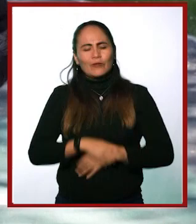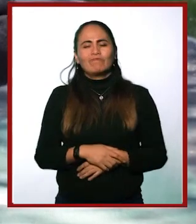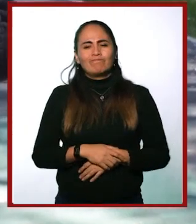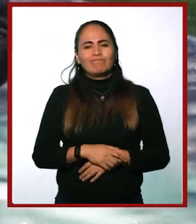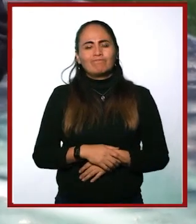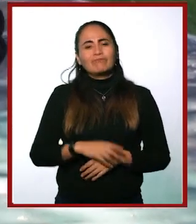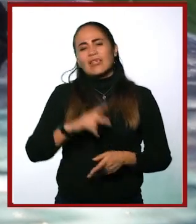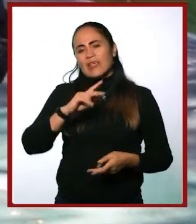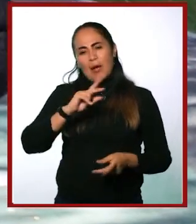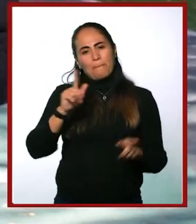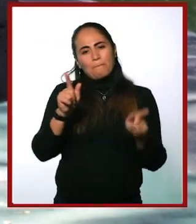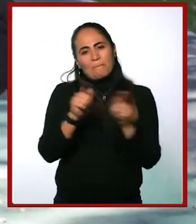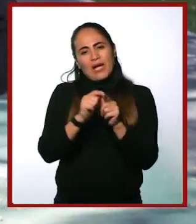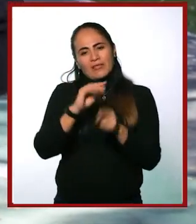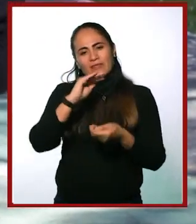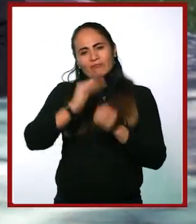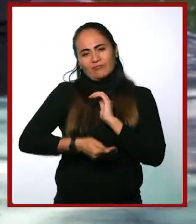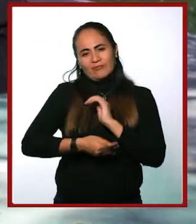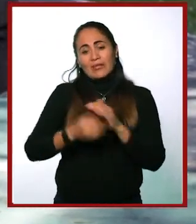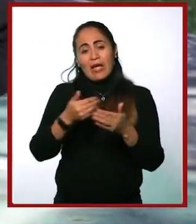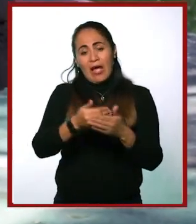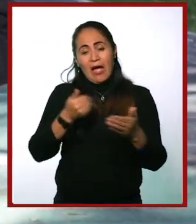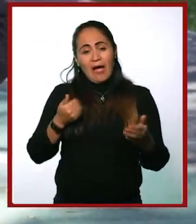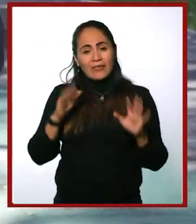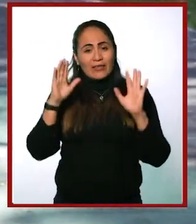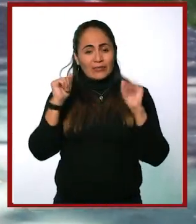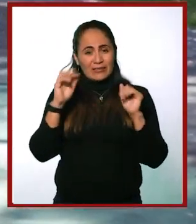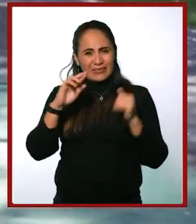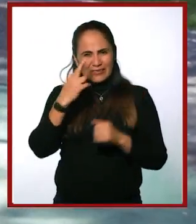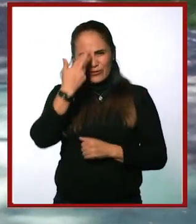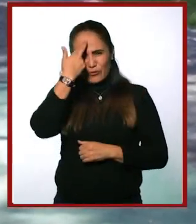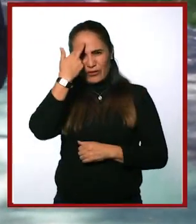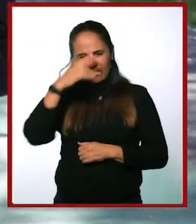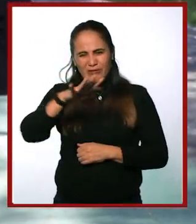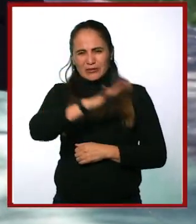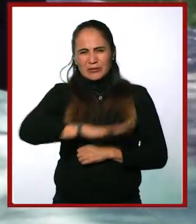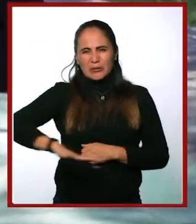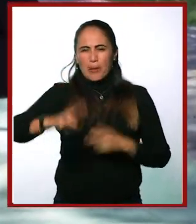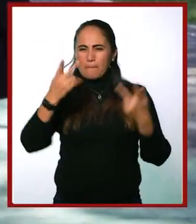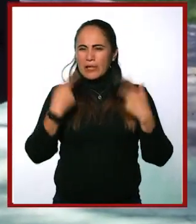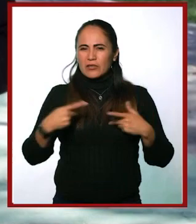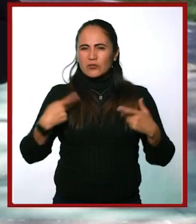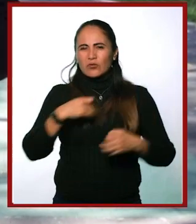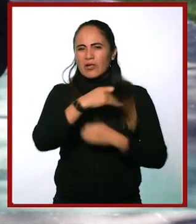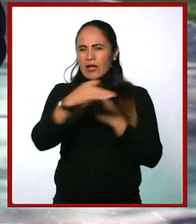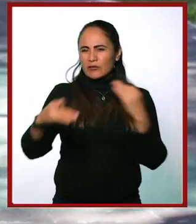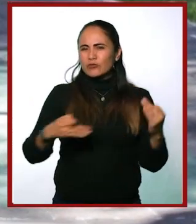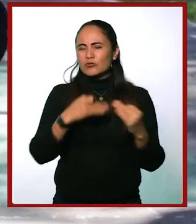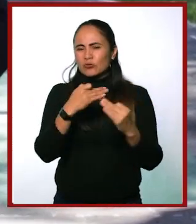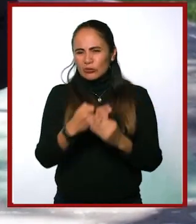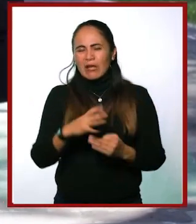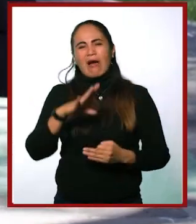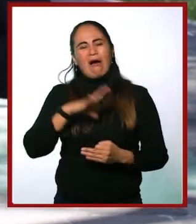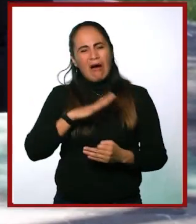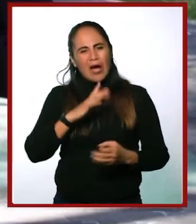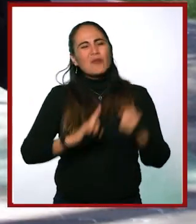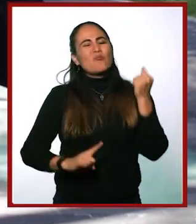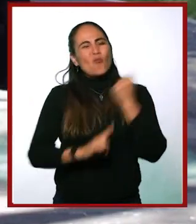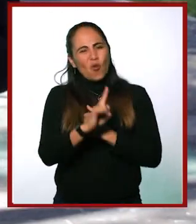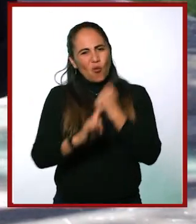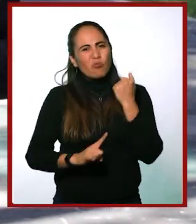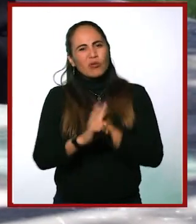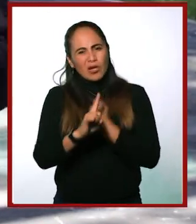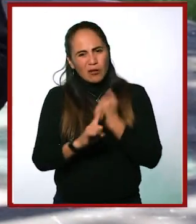al final de esta sección. Antes de despedirnos, recuerden que como sociedad enfrentamos múltiples problemáticas que